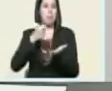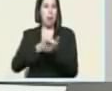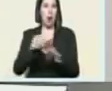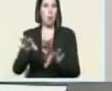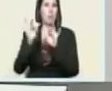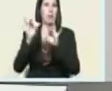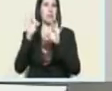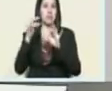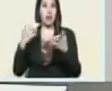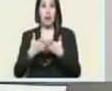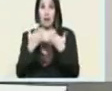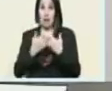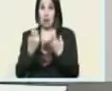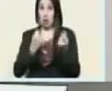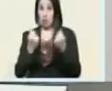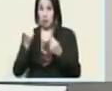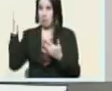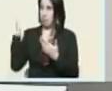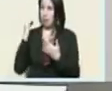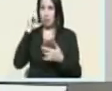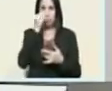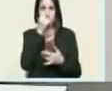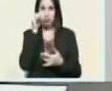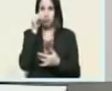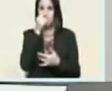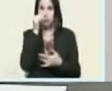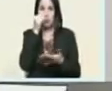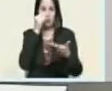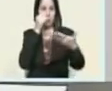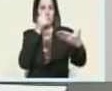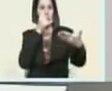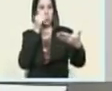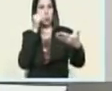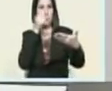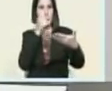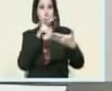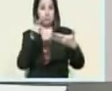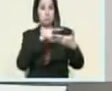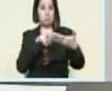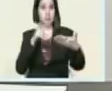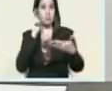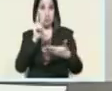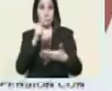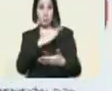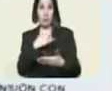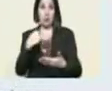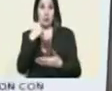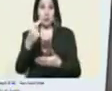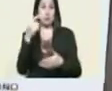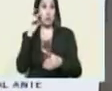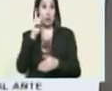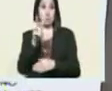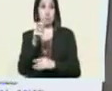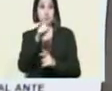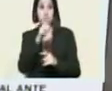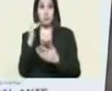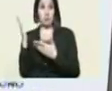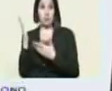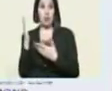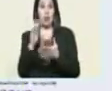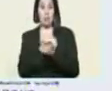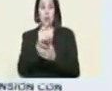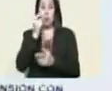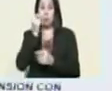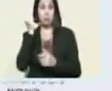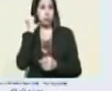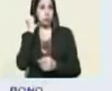especial de guerra económica. Vente para acá, camarógrafo. Aquí está. Quiere decir que la pensión va a quedar, compañero,